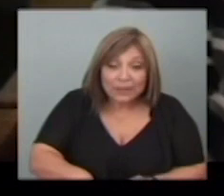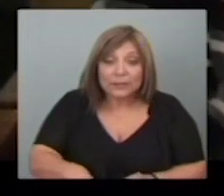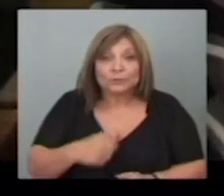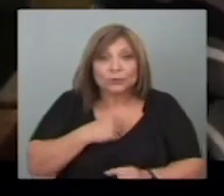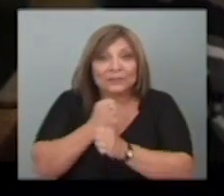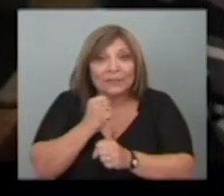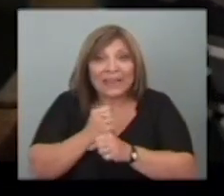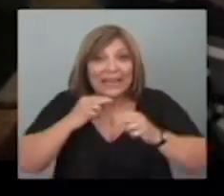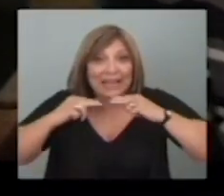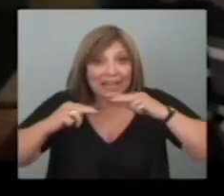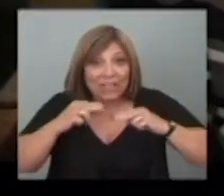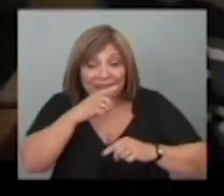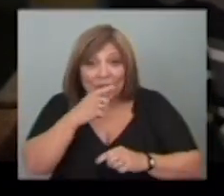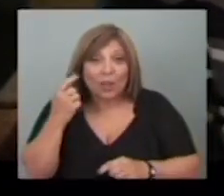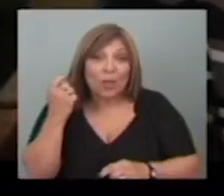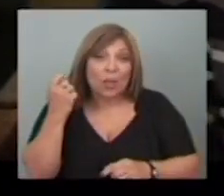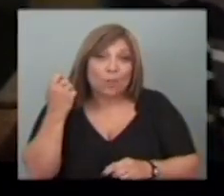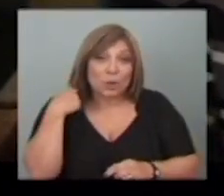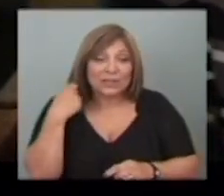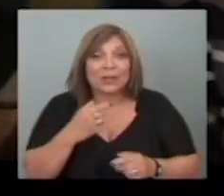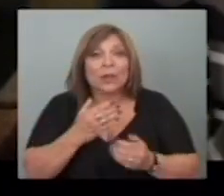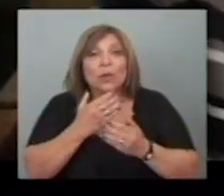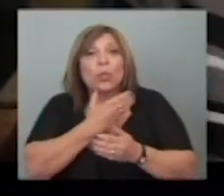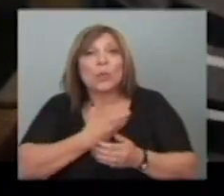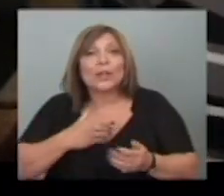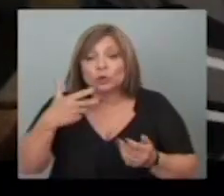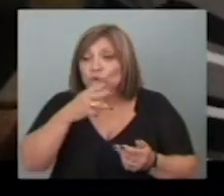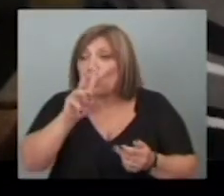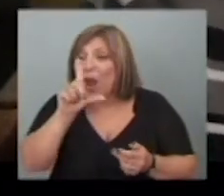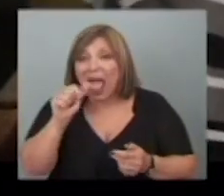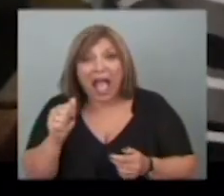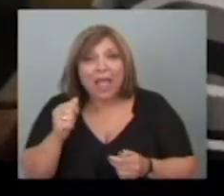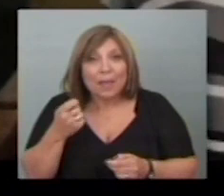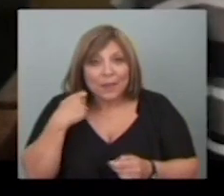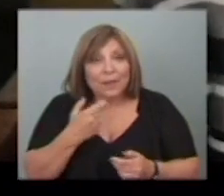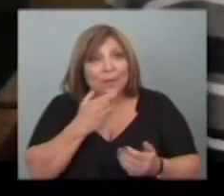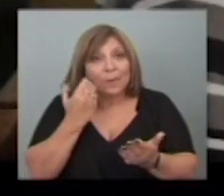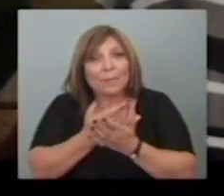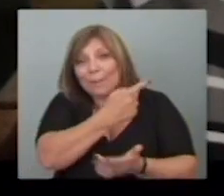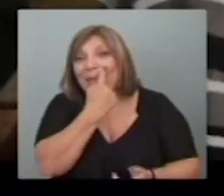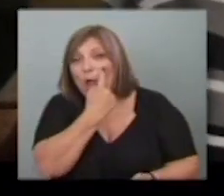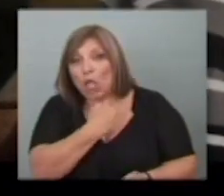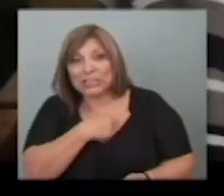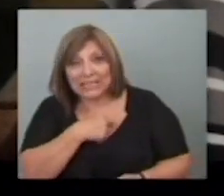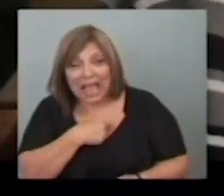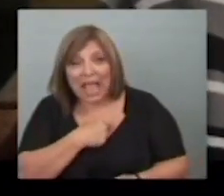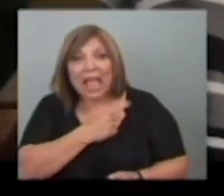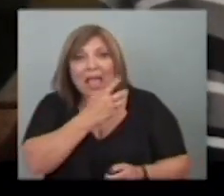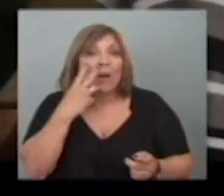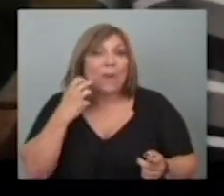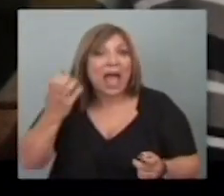Estoy trabajando en un restaurante en Bocito, Don Filomeno, que es el dueño del Chula, y bueno, me propuso, me conocía de antes, que tenía